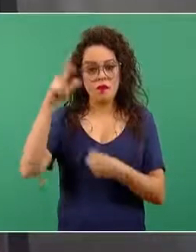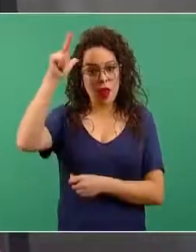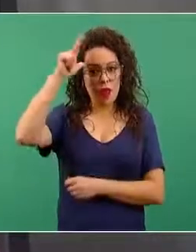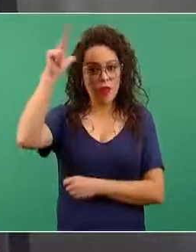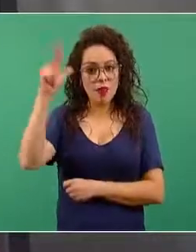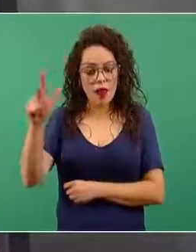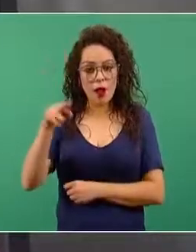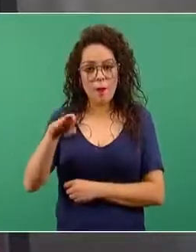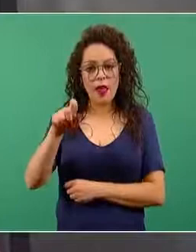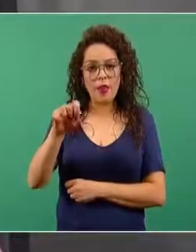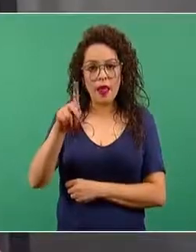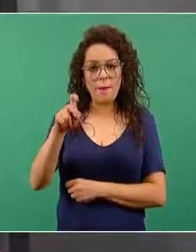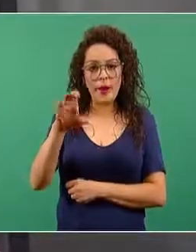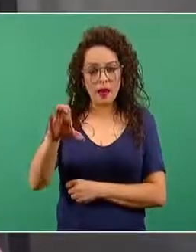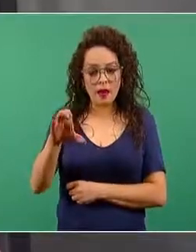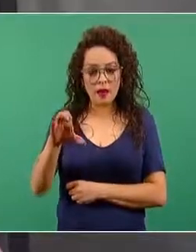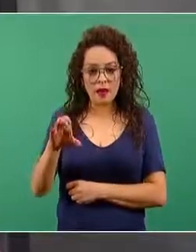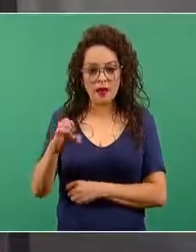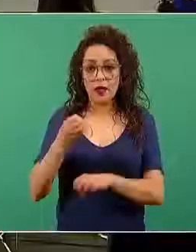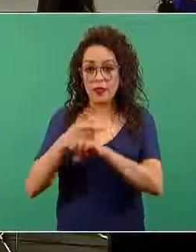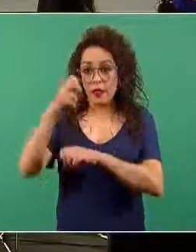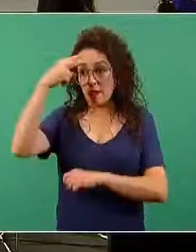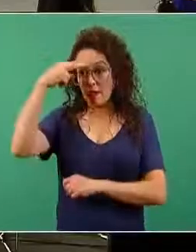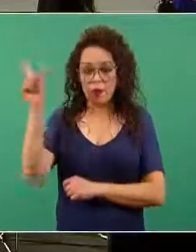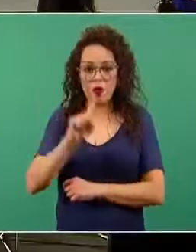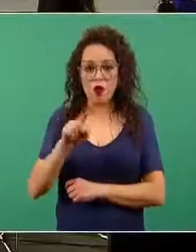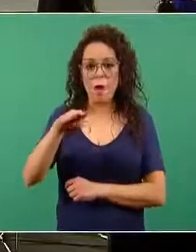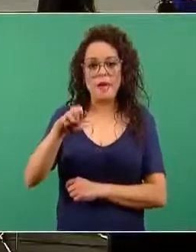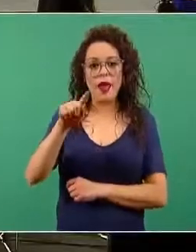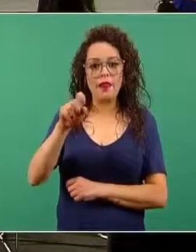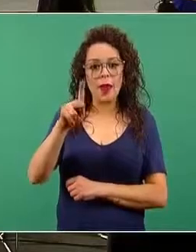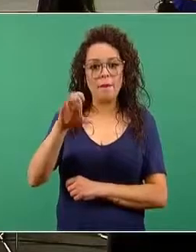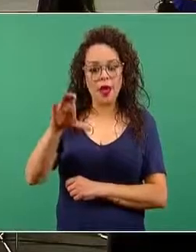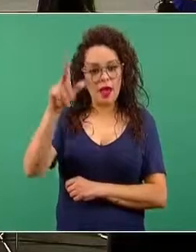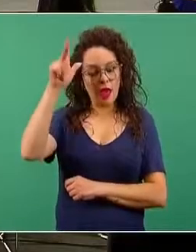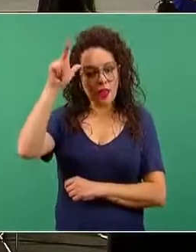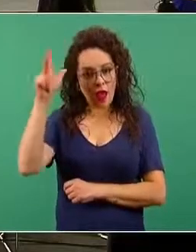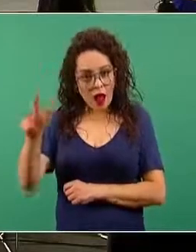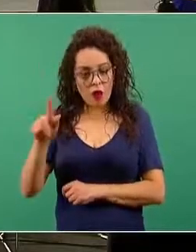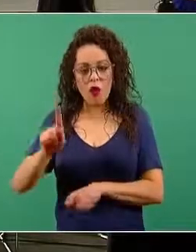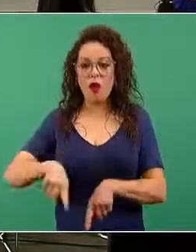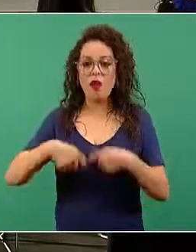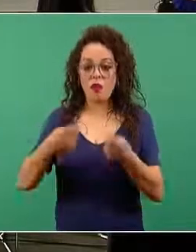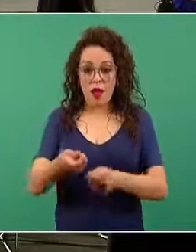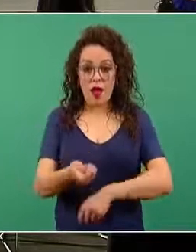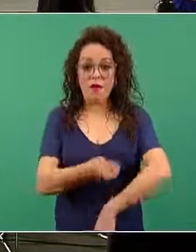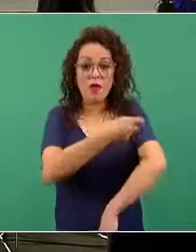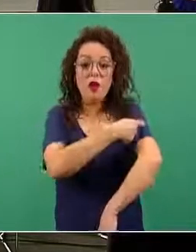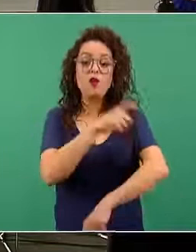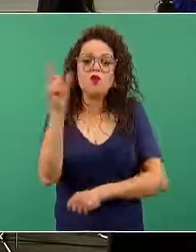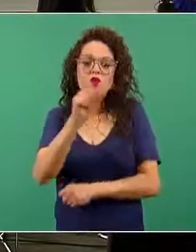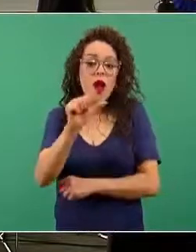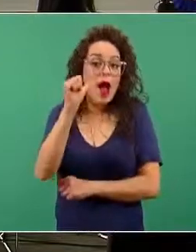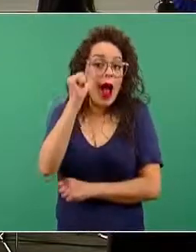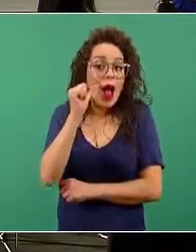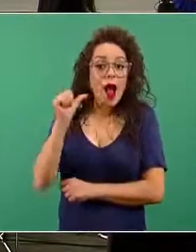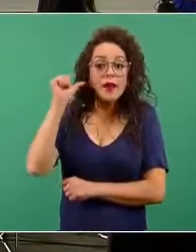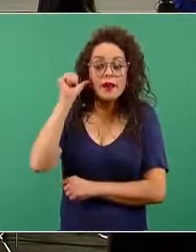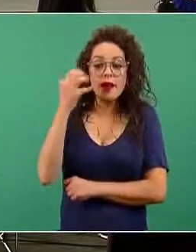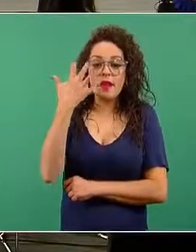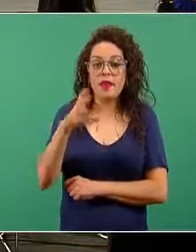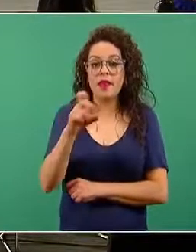Hidalgo, no Estado de México, sino Metepec, Hidalgo, y que fue vacunada ayer, día